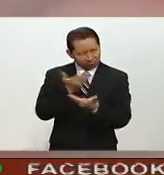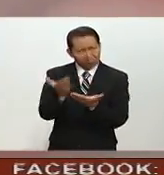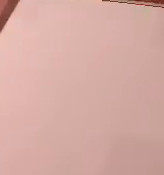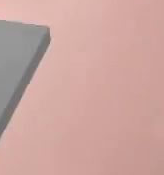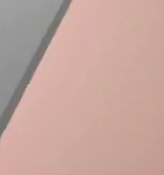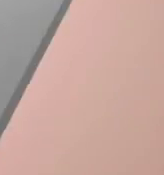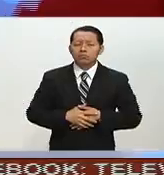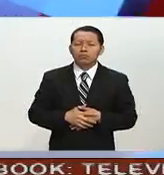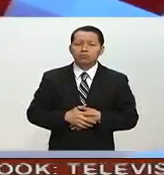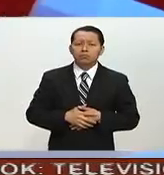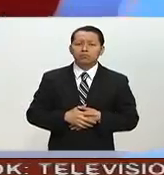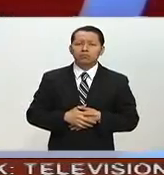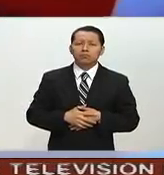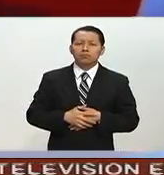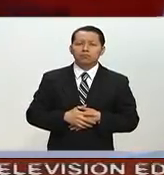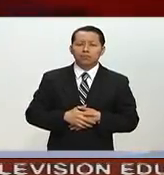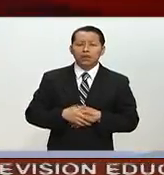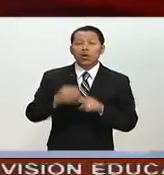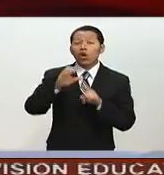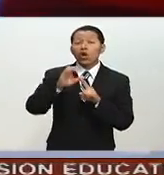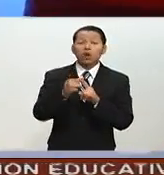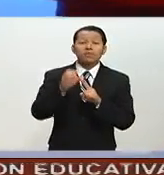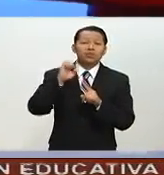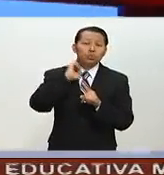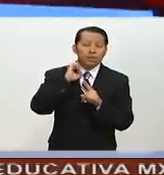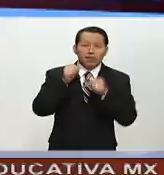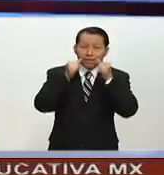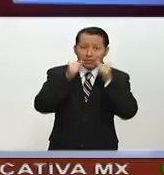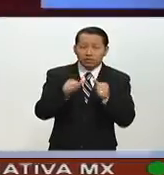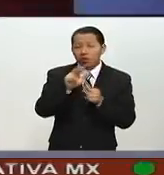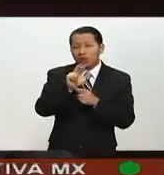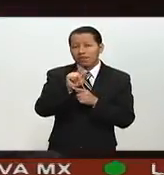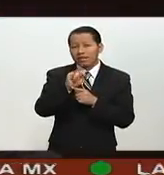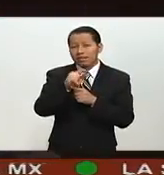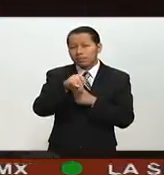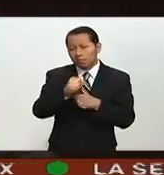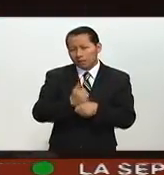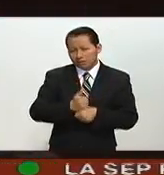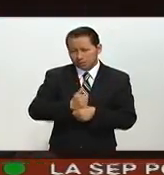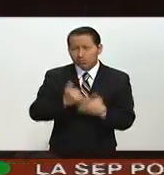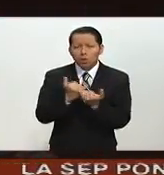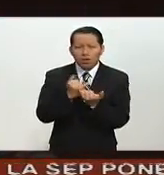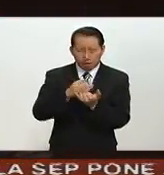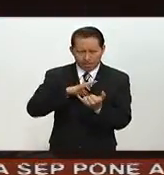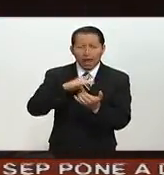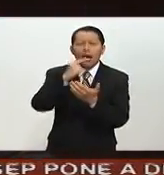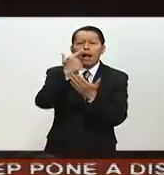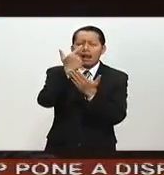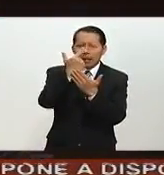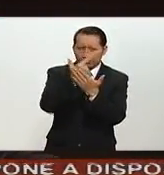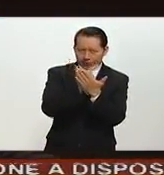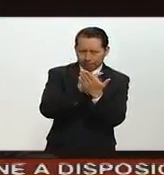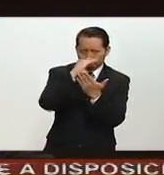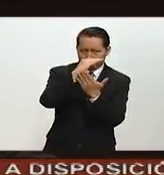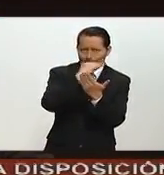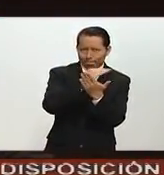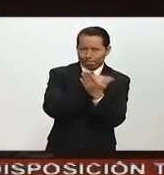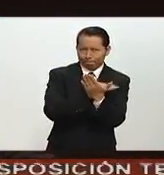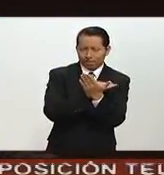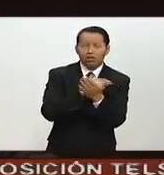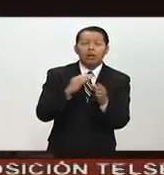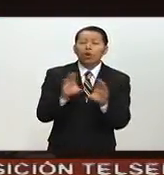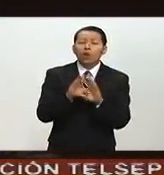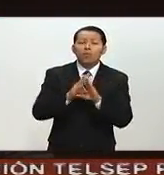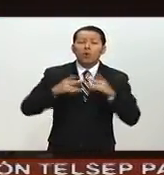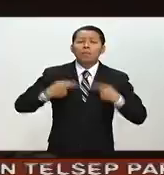padres. La Comisión Ejecutiva de Atención a Víctimas ya cuenta con un registro de las personas que resultaron afectadas directa